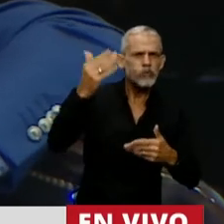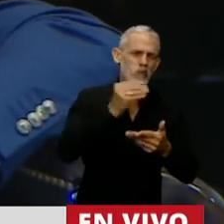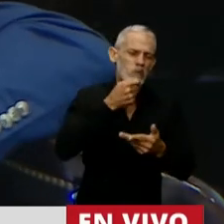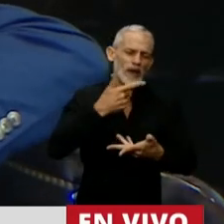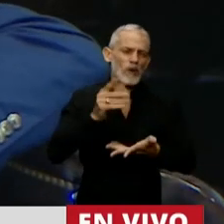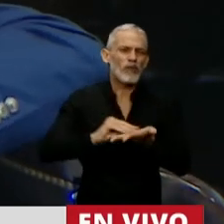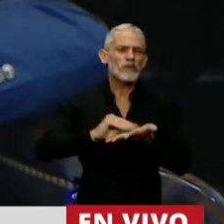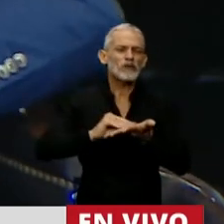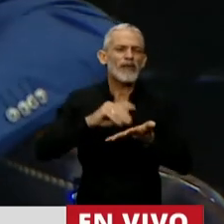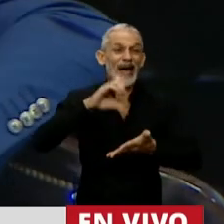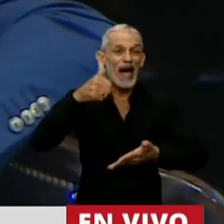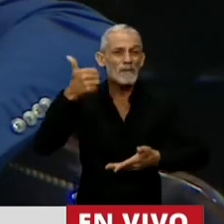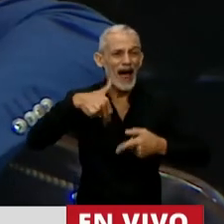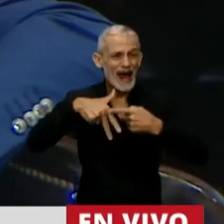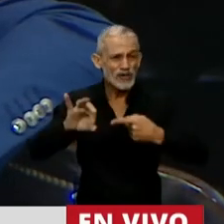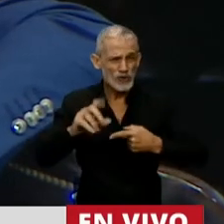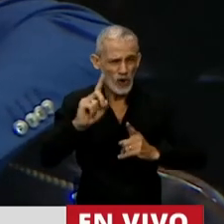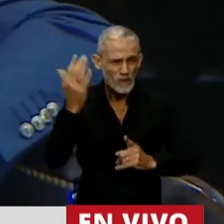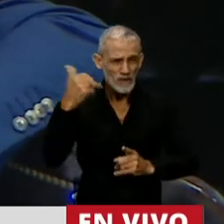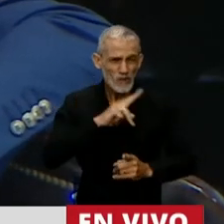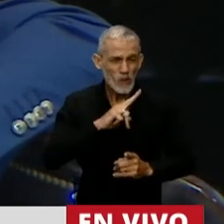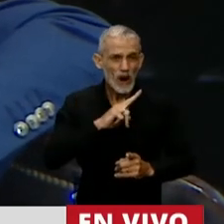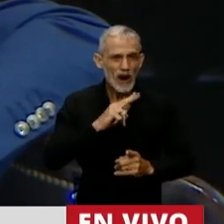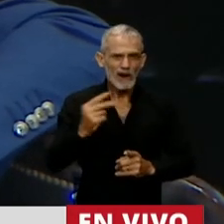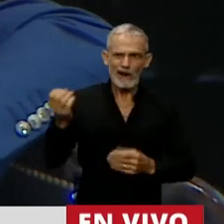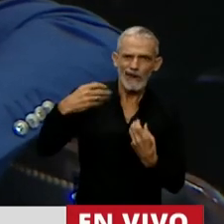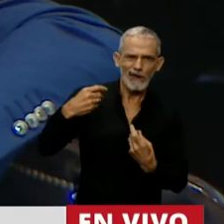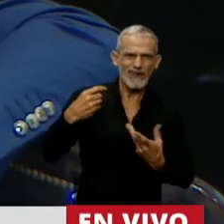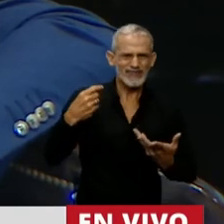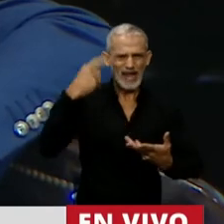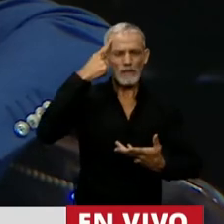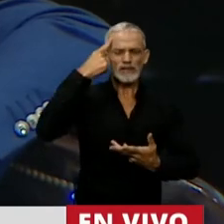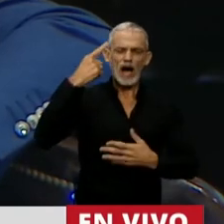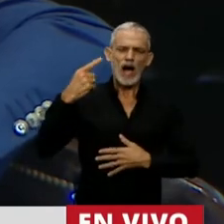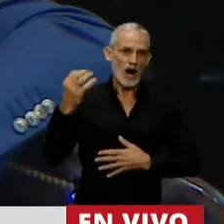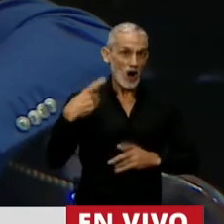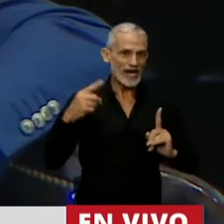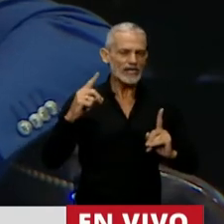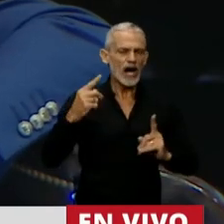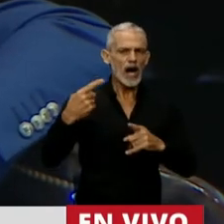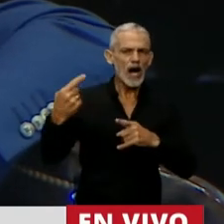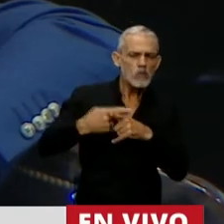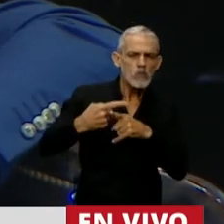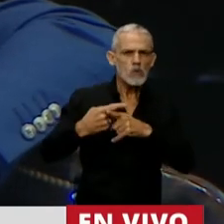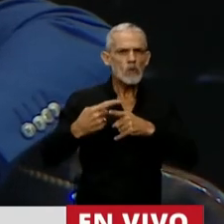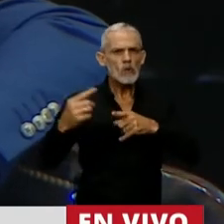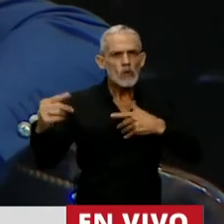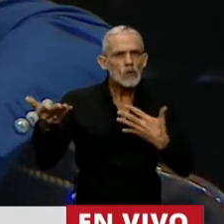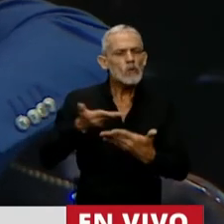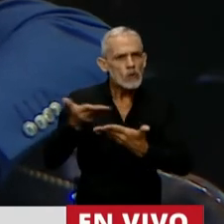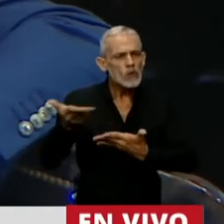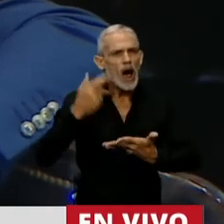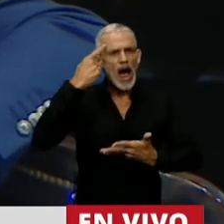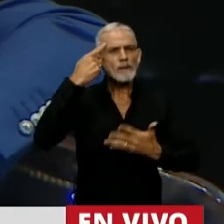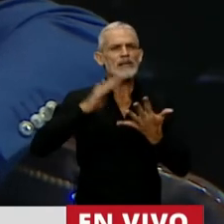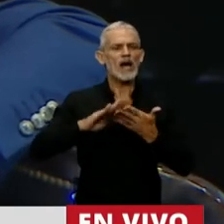la diputada graciela camaño por ejemplo que nos interpelan a repensar y creo que en esa madurez claramente